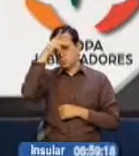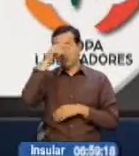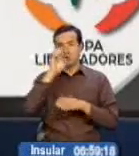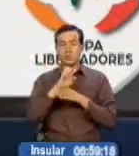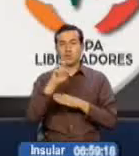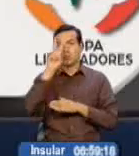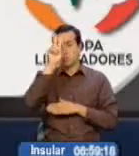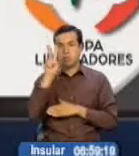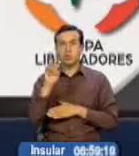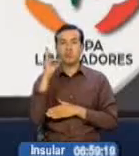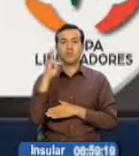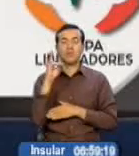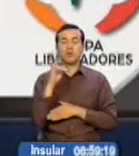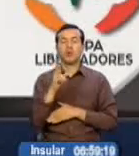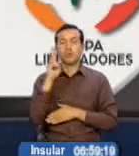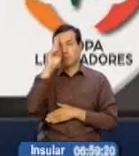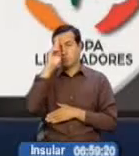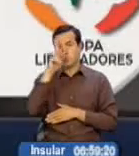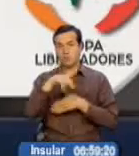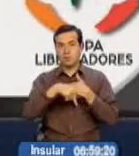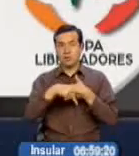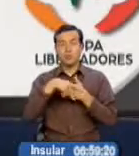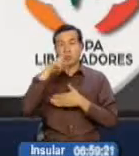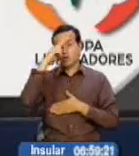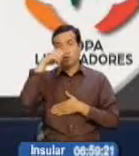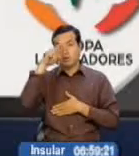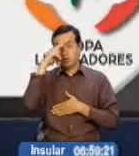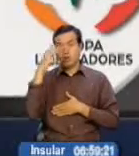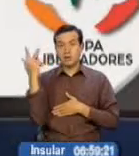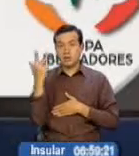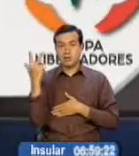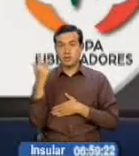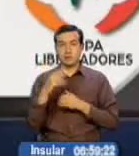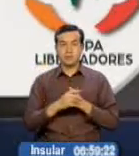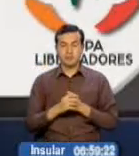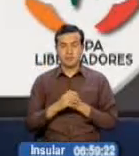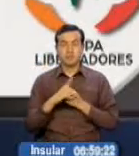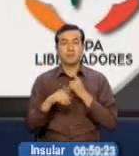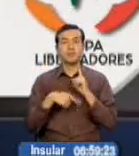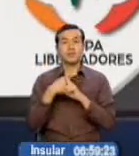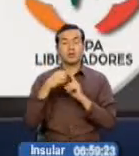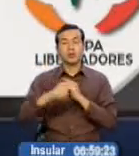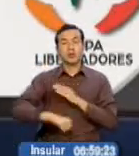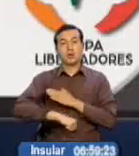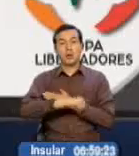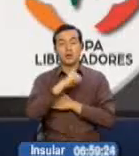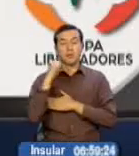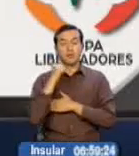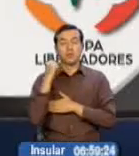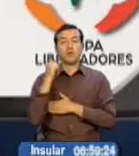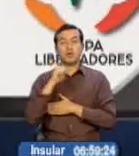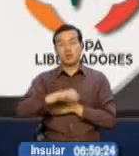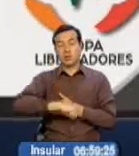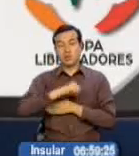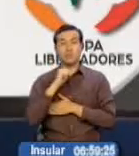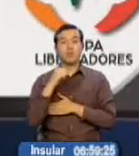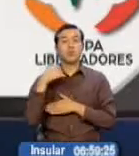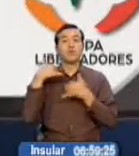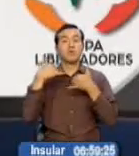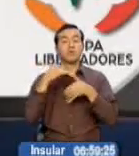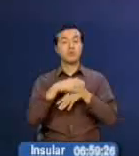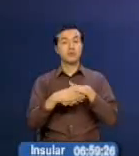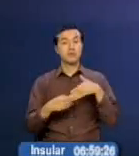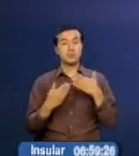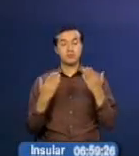Ecuador, Venezuela, Bolivia, Uruguay, Paraguay y México con 3, además del campeón defensor y el campeón de la Copa